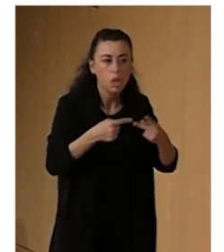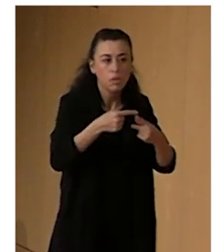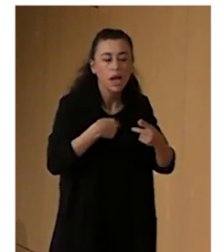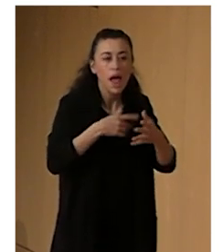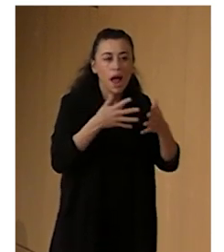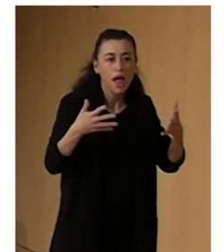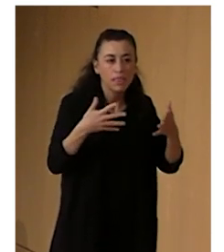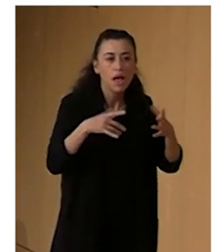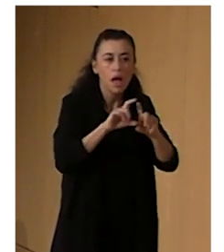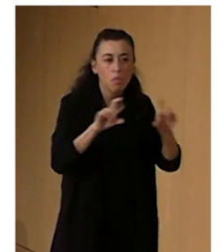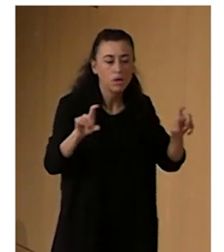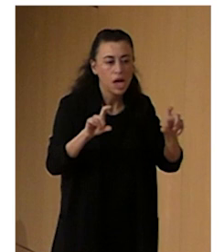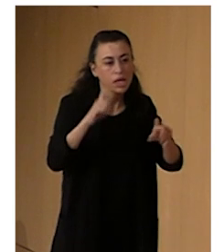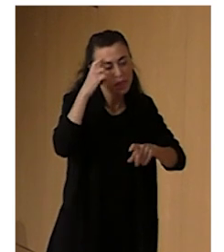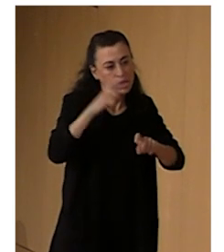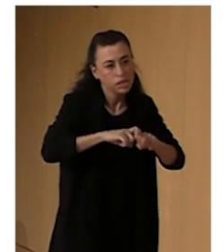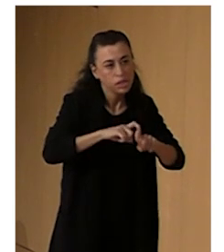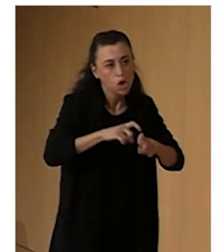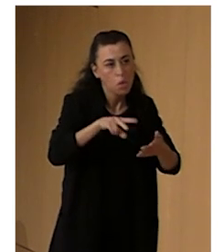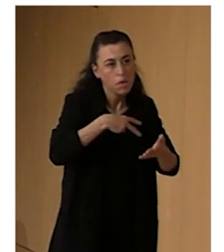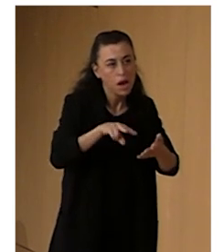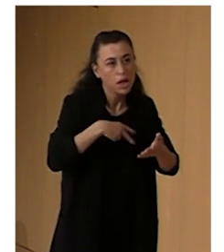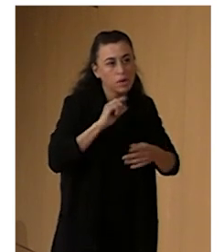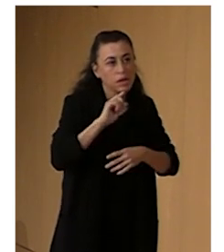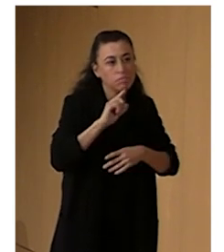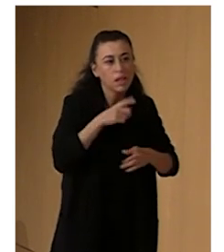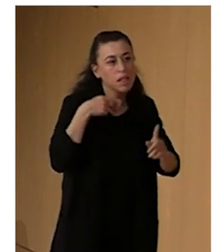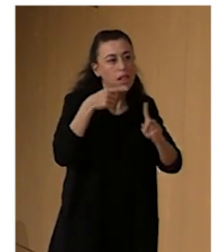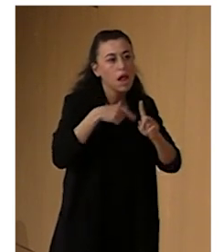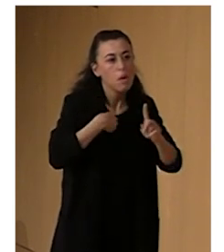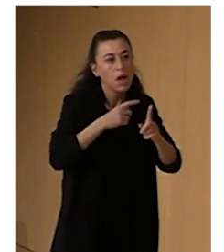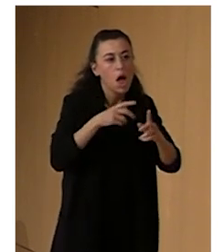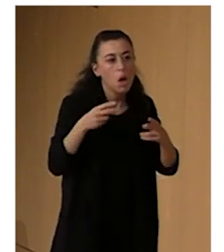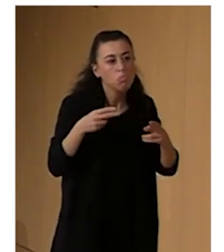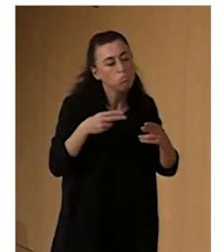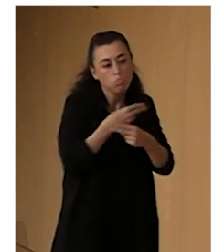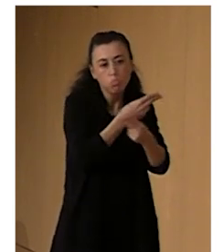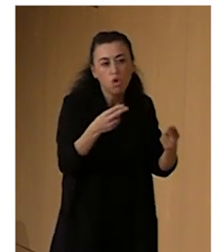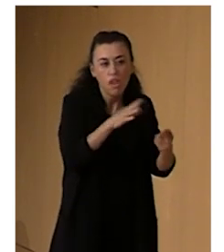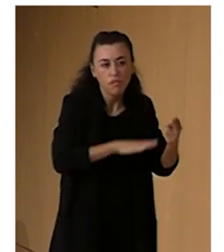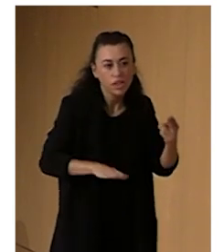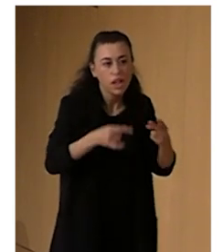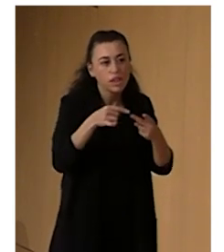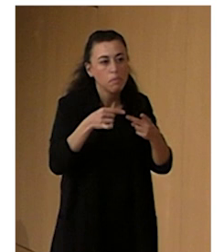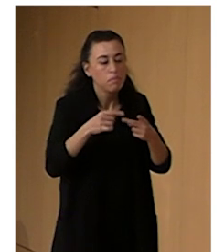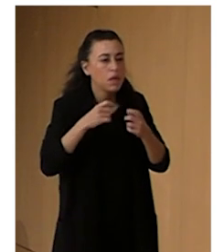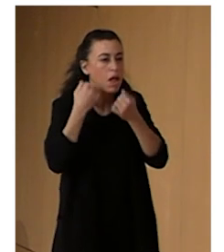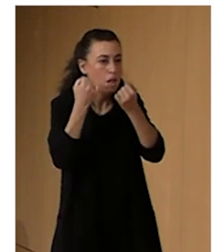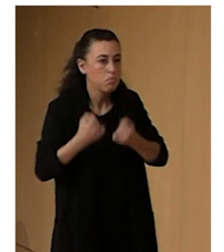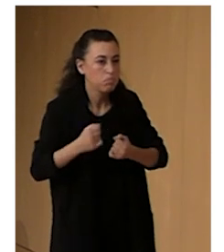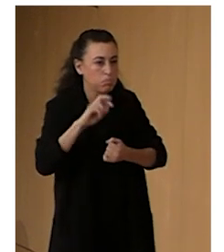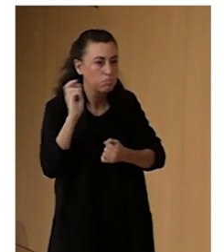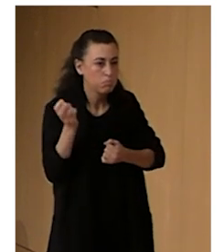que está principalmente dirigida a público familiar infantil y luego la compañía profesional que es la compañía fridge que va dirigida a la